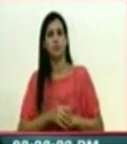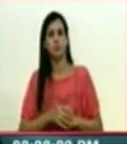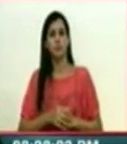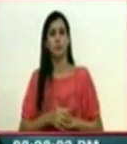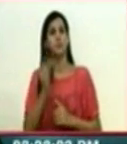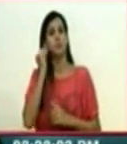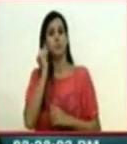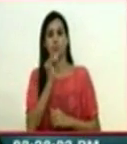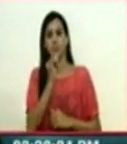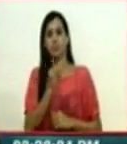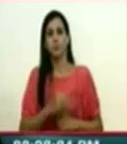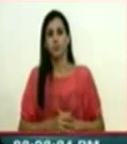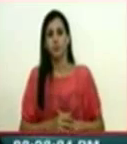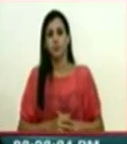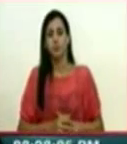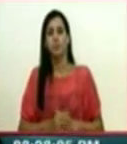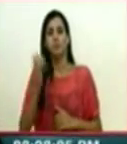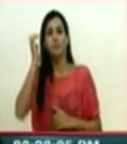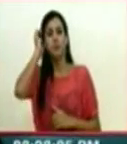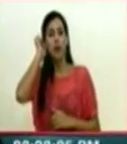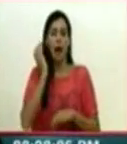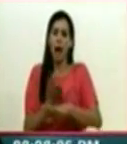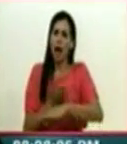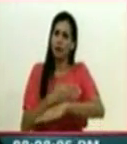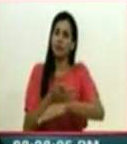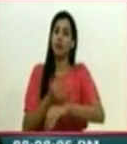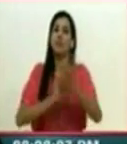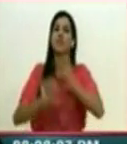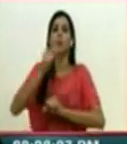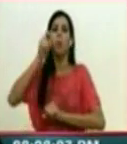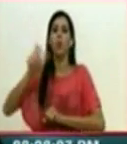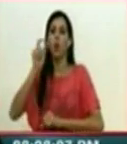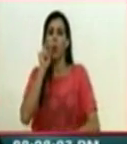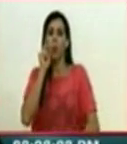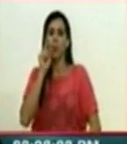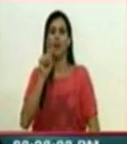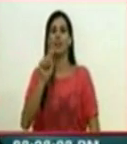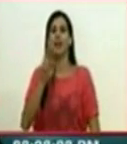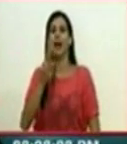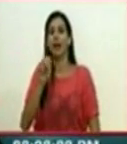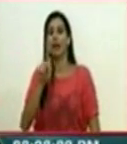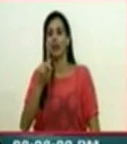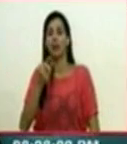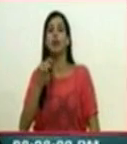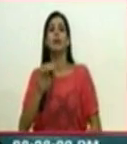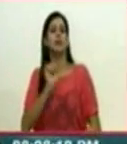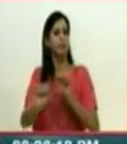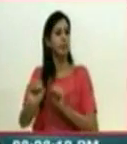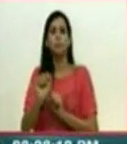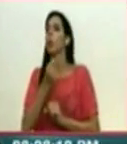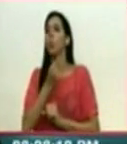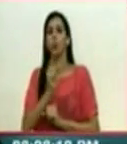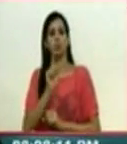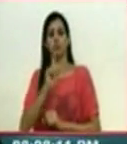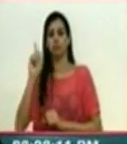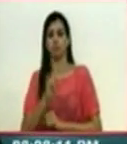María Jiménez, La Noticia. Y más temprano, el defensor del pueblo, Tarek William Saab, había rechazado la presencia en Venezuela